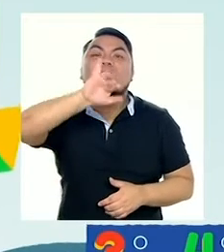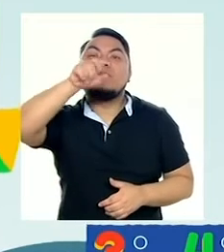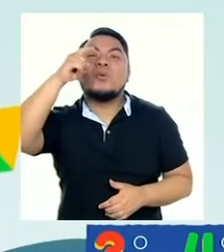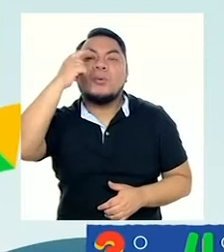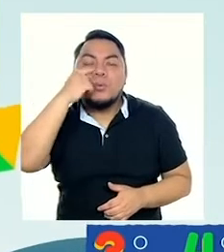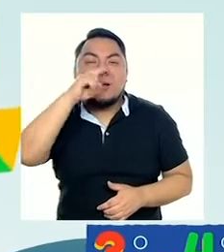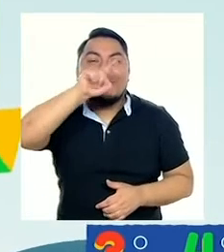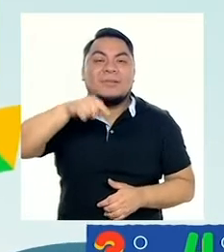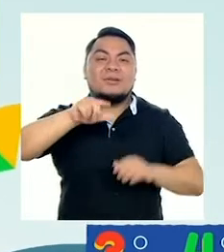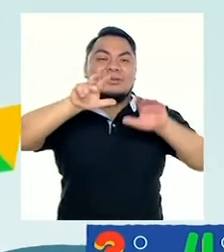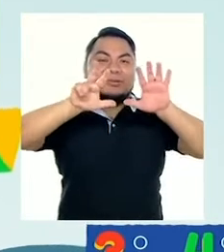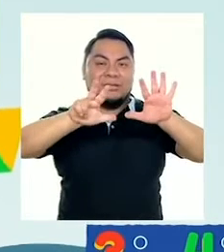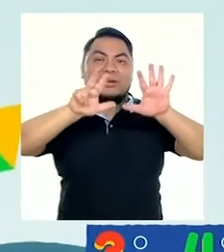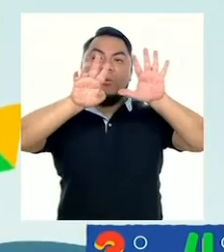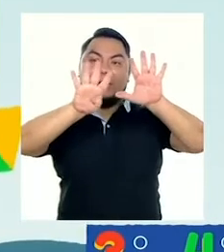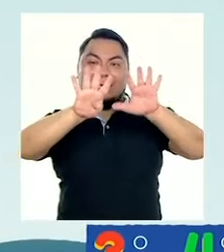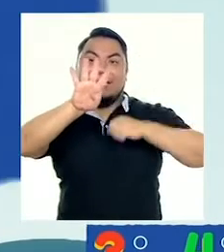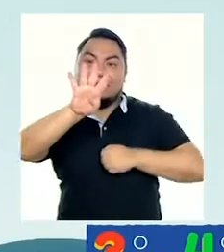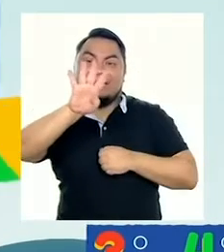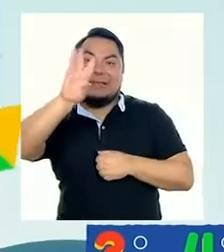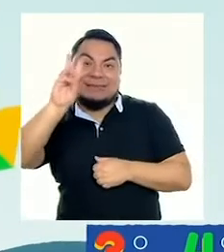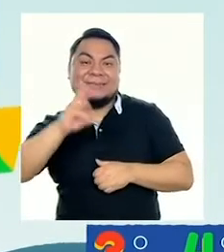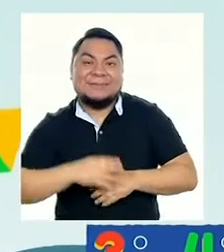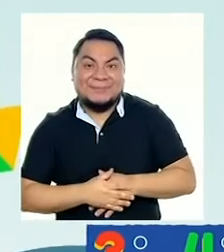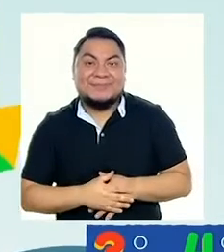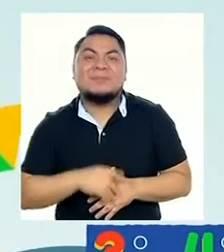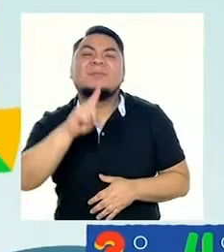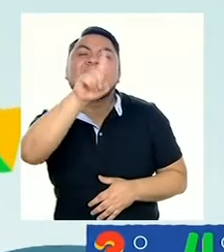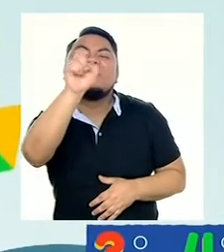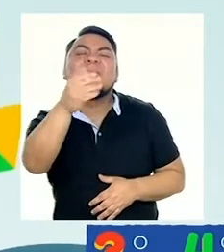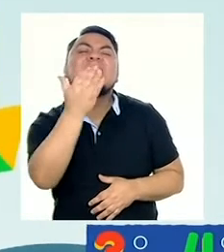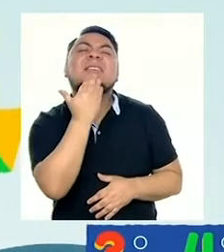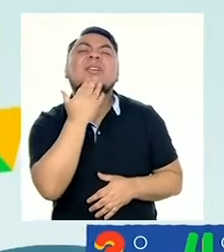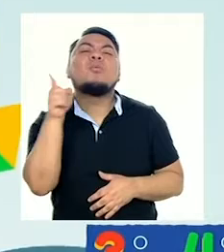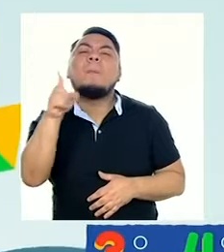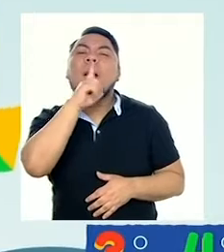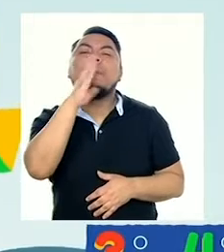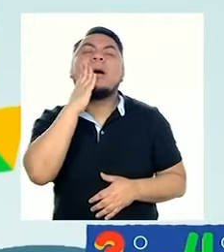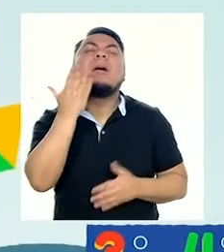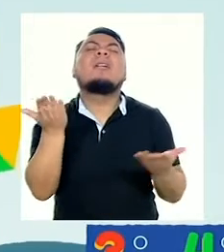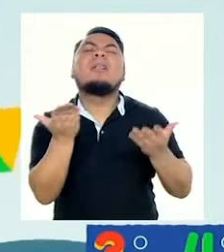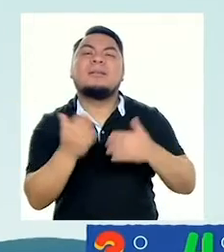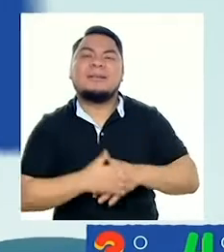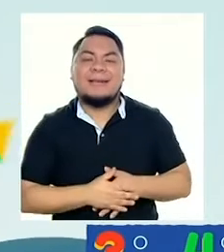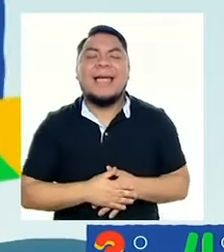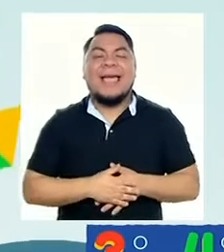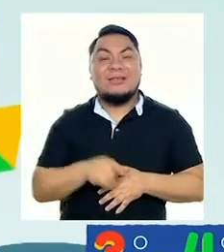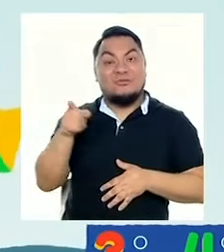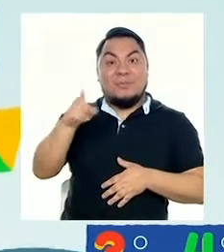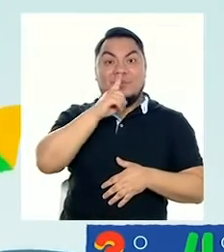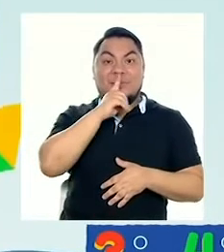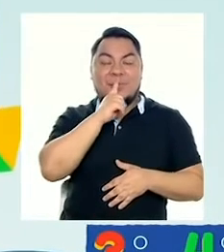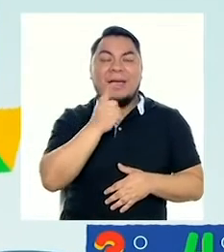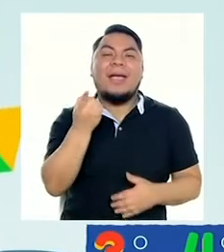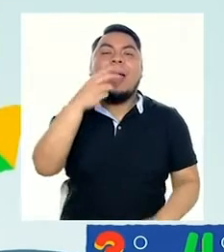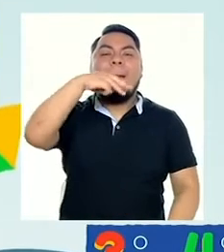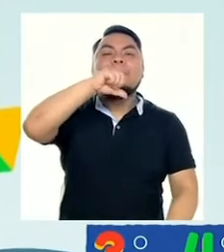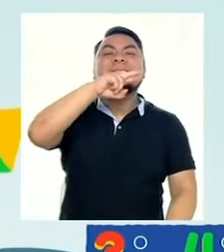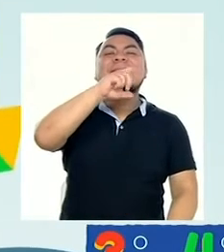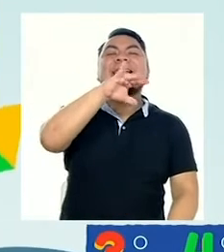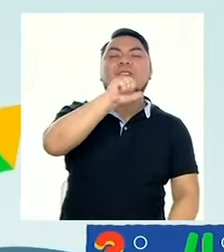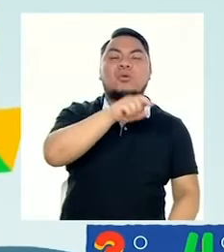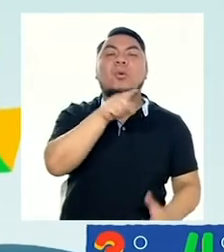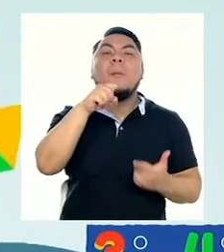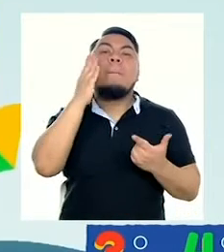de junio de 1846. ¿Quiénes fueron sus padres? Ellos fueron Marcelino Enríquez